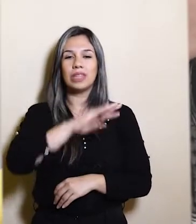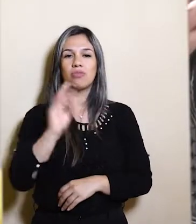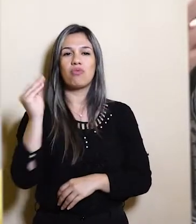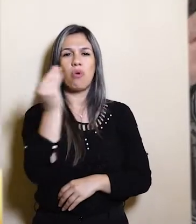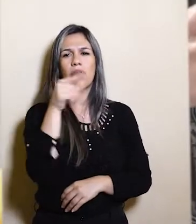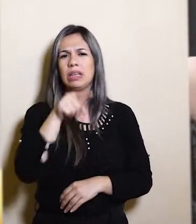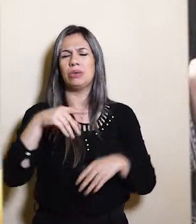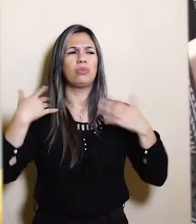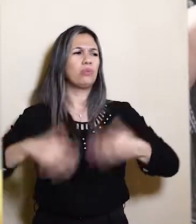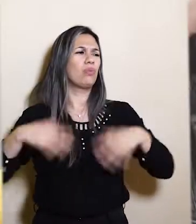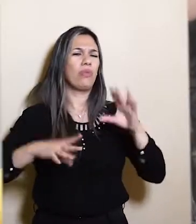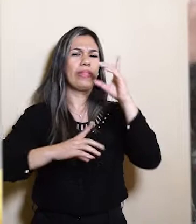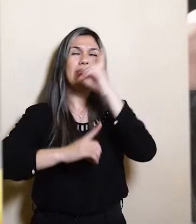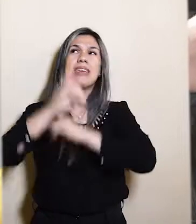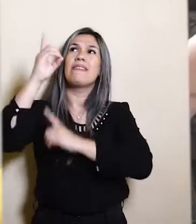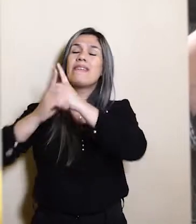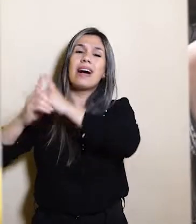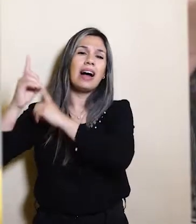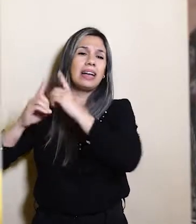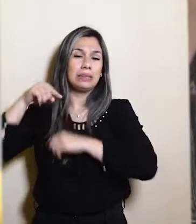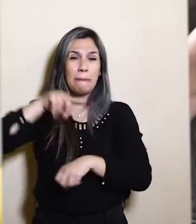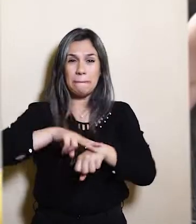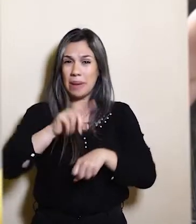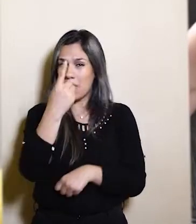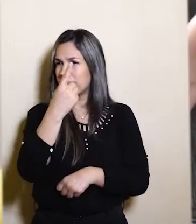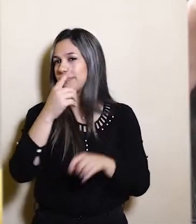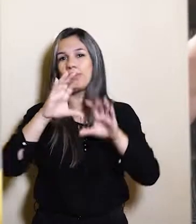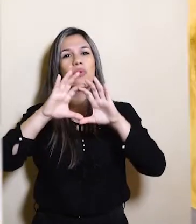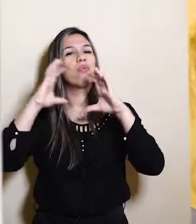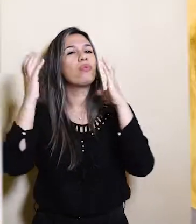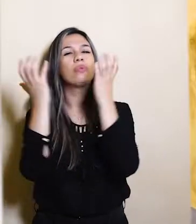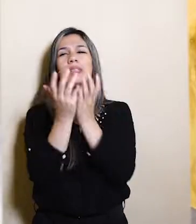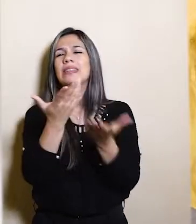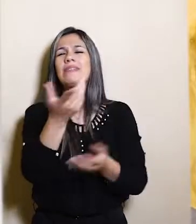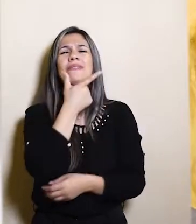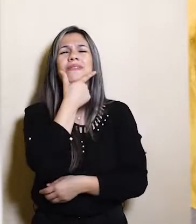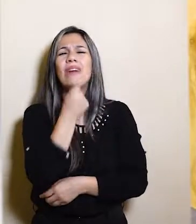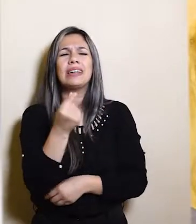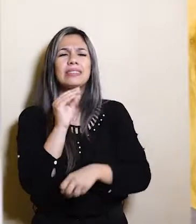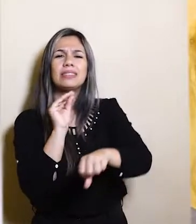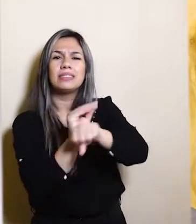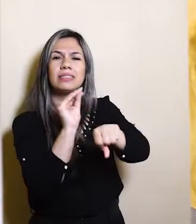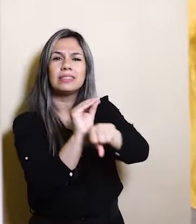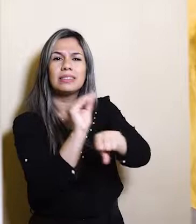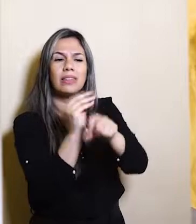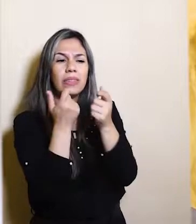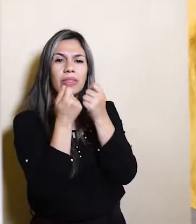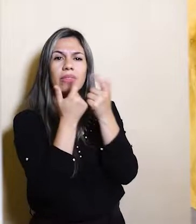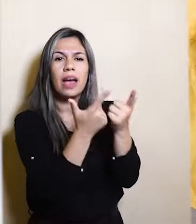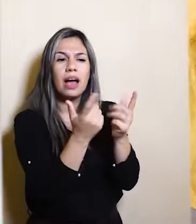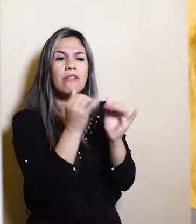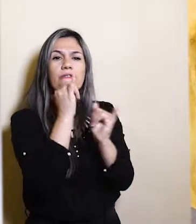de debate a nivel mundial sobre algo tan simple como es proveer de instrumentos